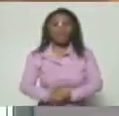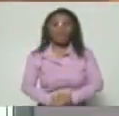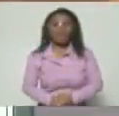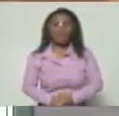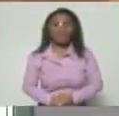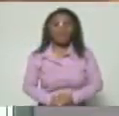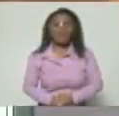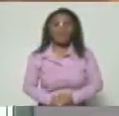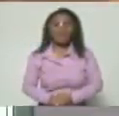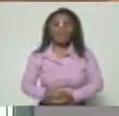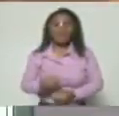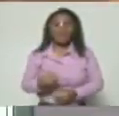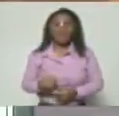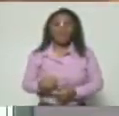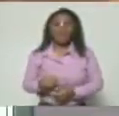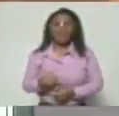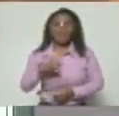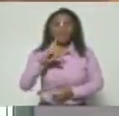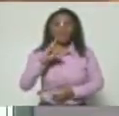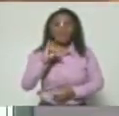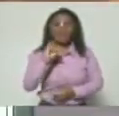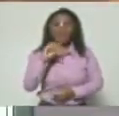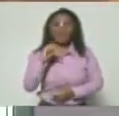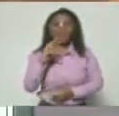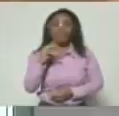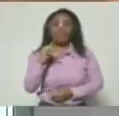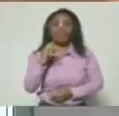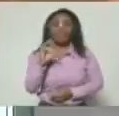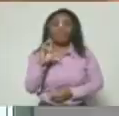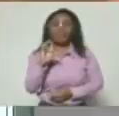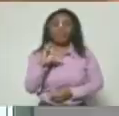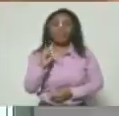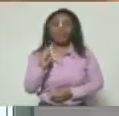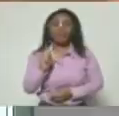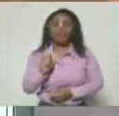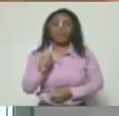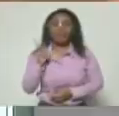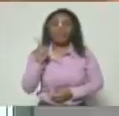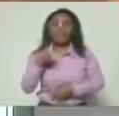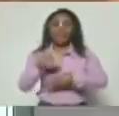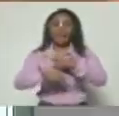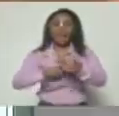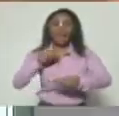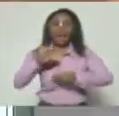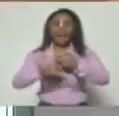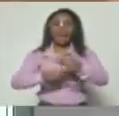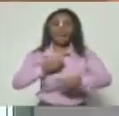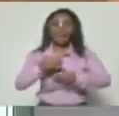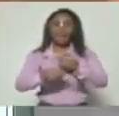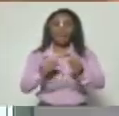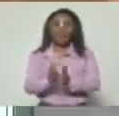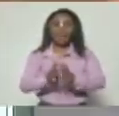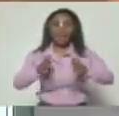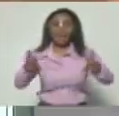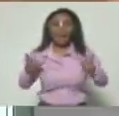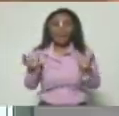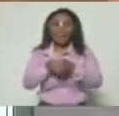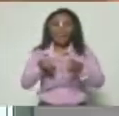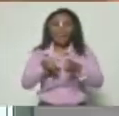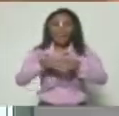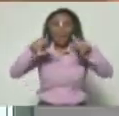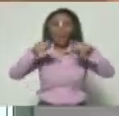de Cundinamarca, de Quito? ¿Qué hubiese sido de ese emporio, una gran potencia